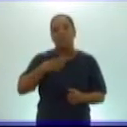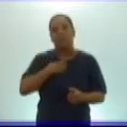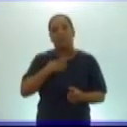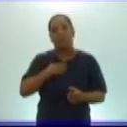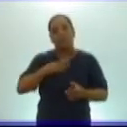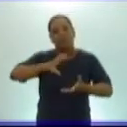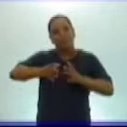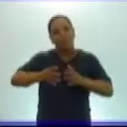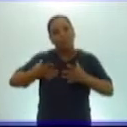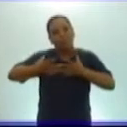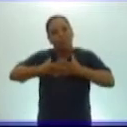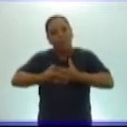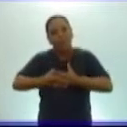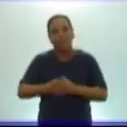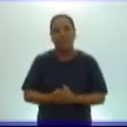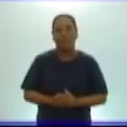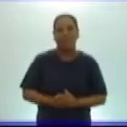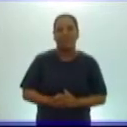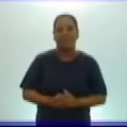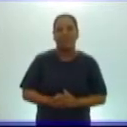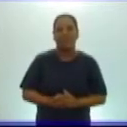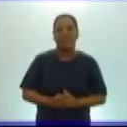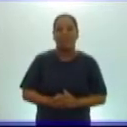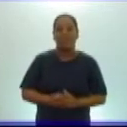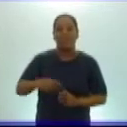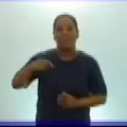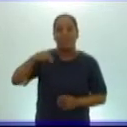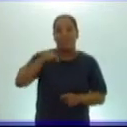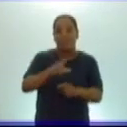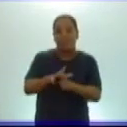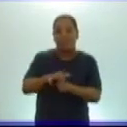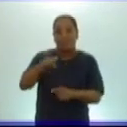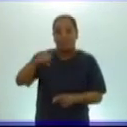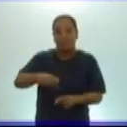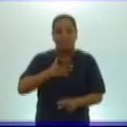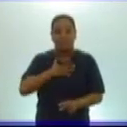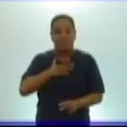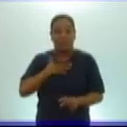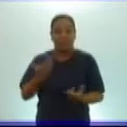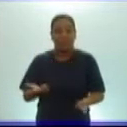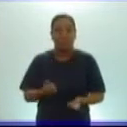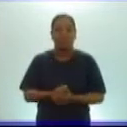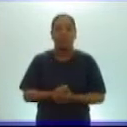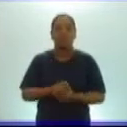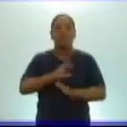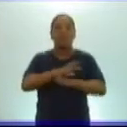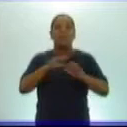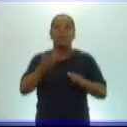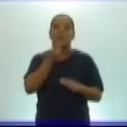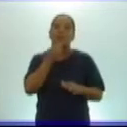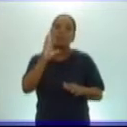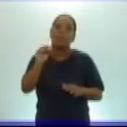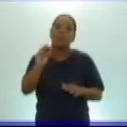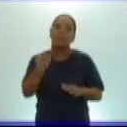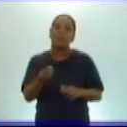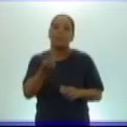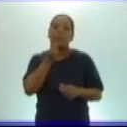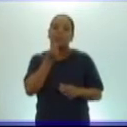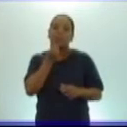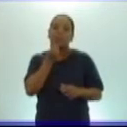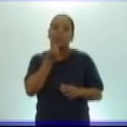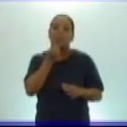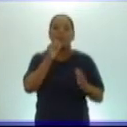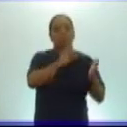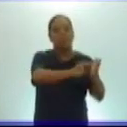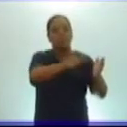sus componentes. Entonces, a partir de estas propiedades, ya podemos decir que podemos aplicar la